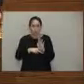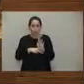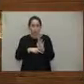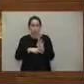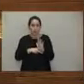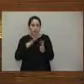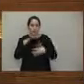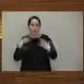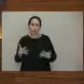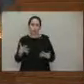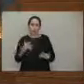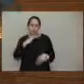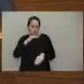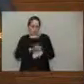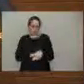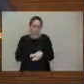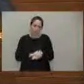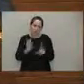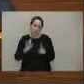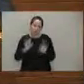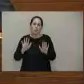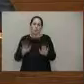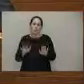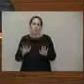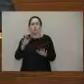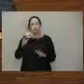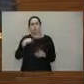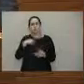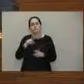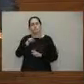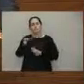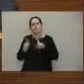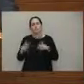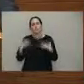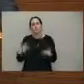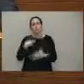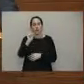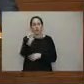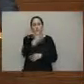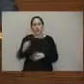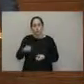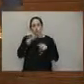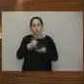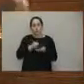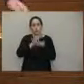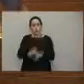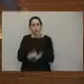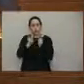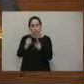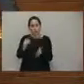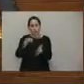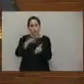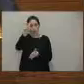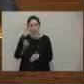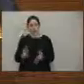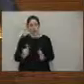normativa vigente, pero lo que cabe preguntarse es por qué no se emite la correspondiente resolución de prestación del servicio cuando una persona accede